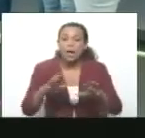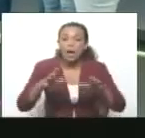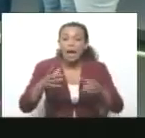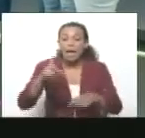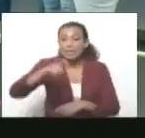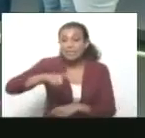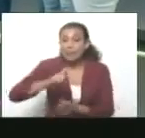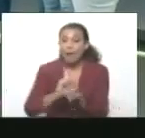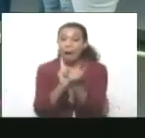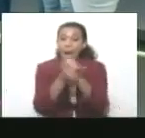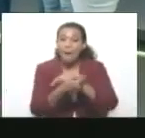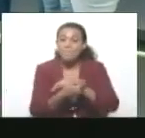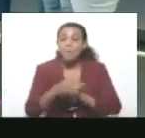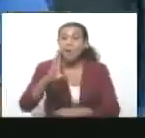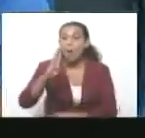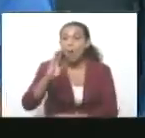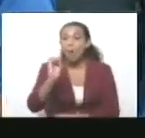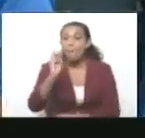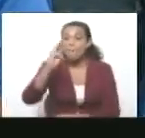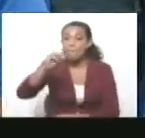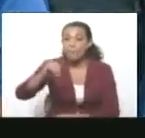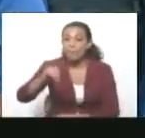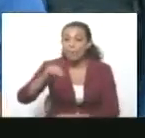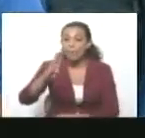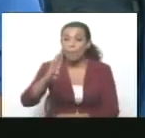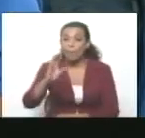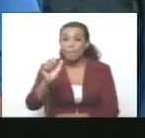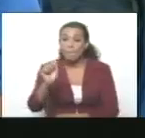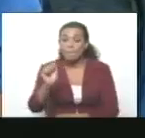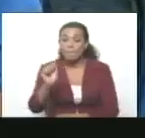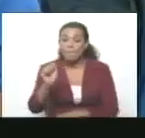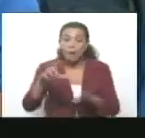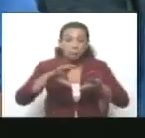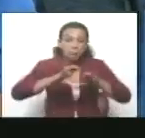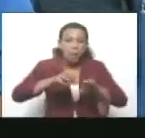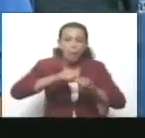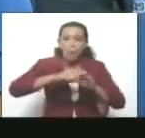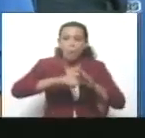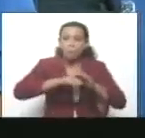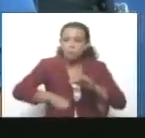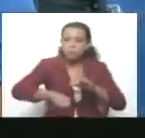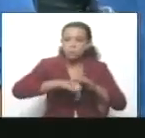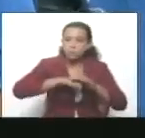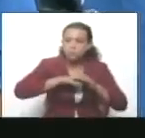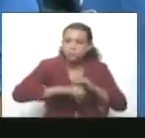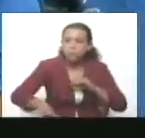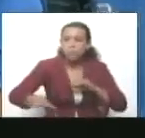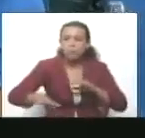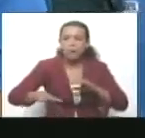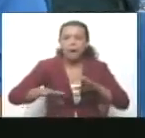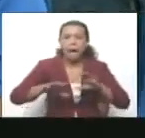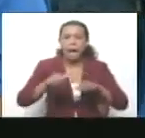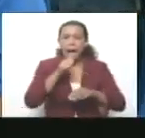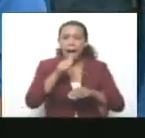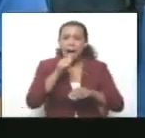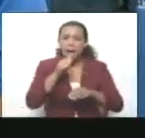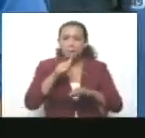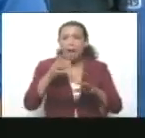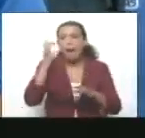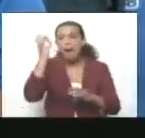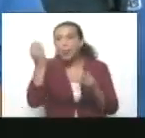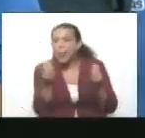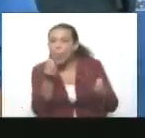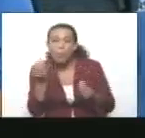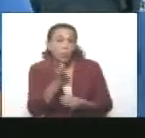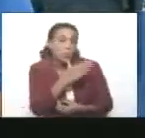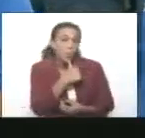Se cambió completamente la bomba. Eso antiguamente era una estación de bombeo improvisada, que